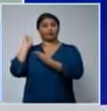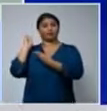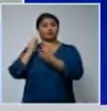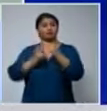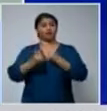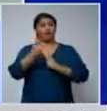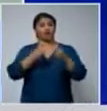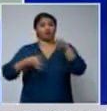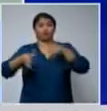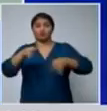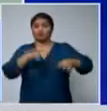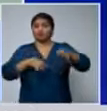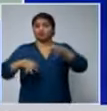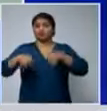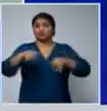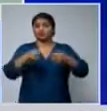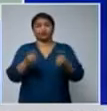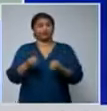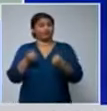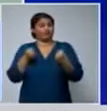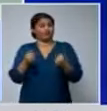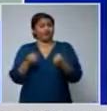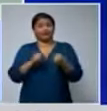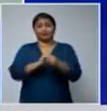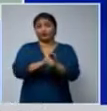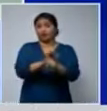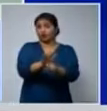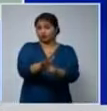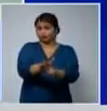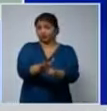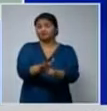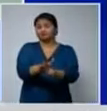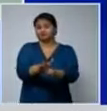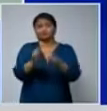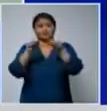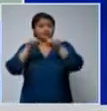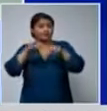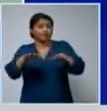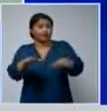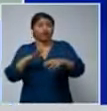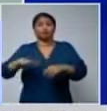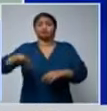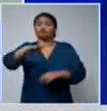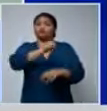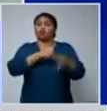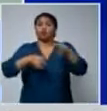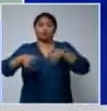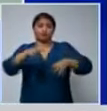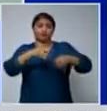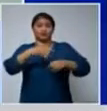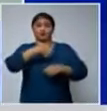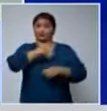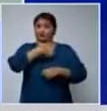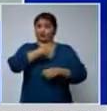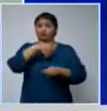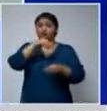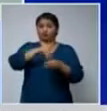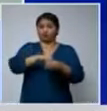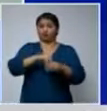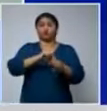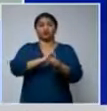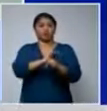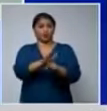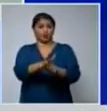una transmisión importante y además con una dispersión en toda la provincia de La Habana.